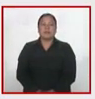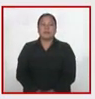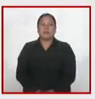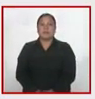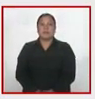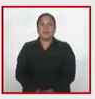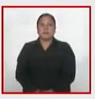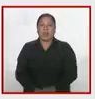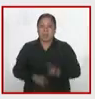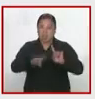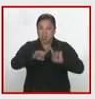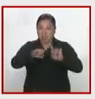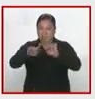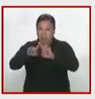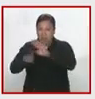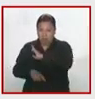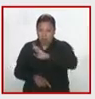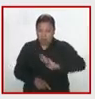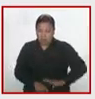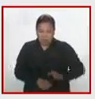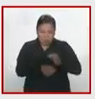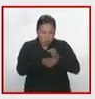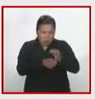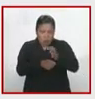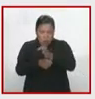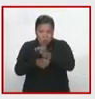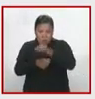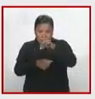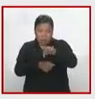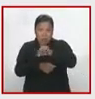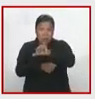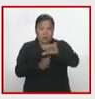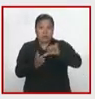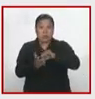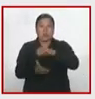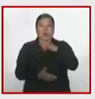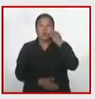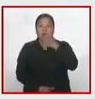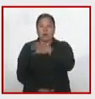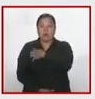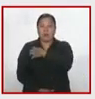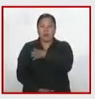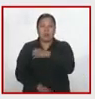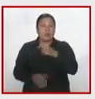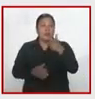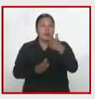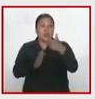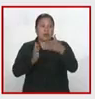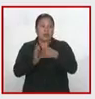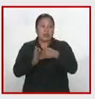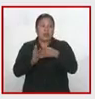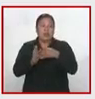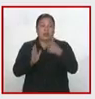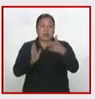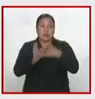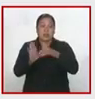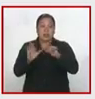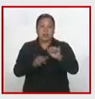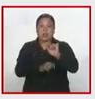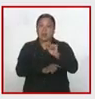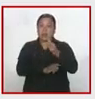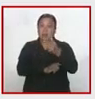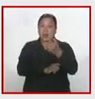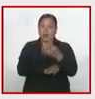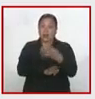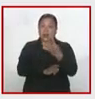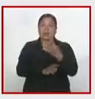panorama jurisdiccional tenemos que la jurisdicción uno de valles centrales presenta siete mil 714 casos confirmados